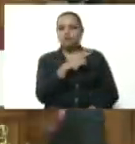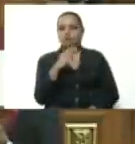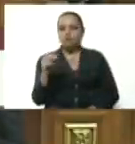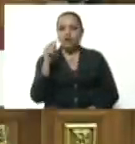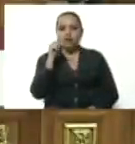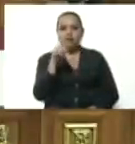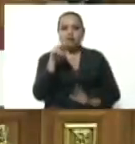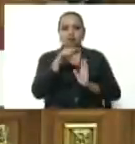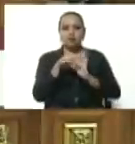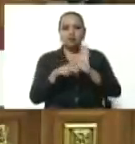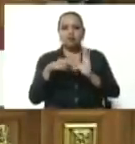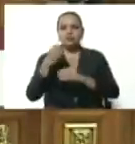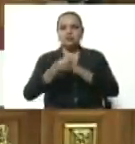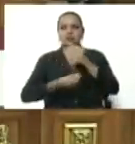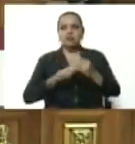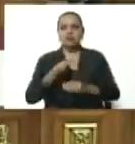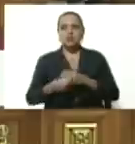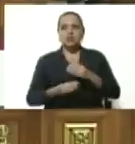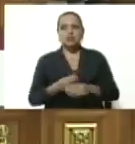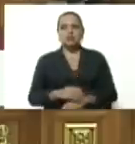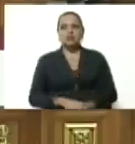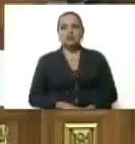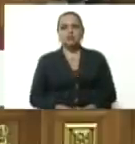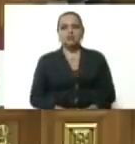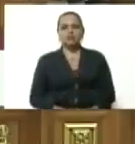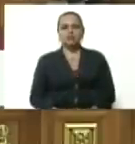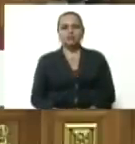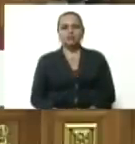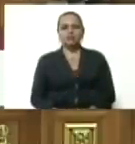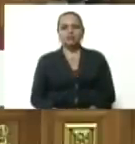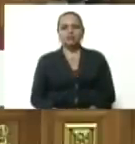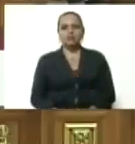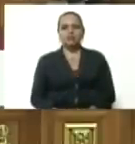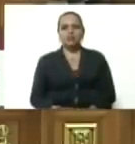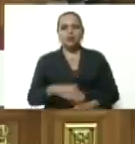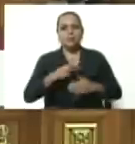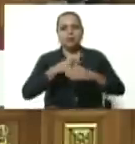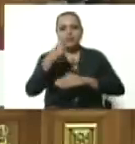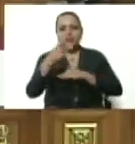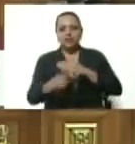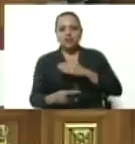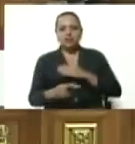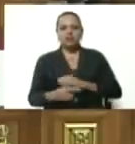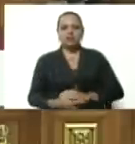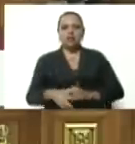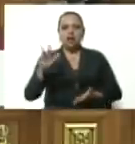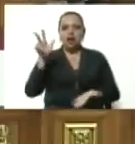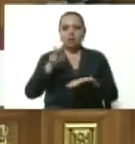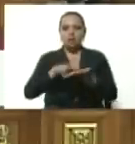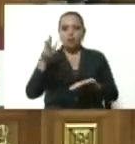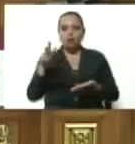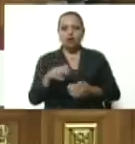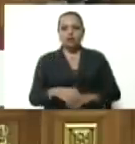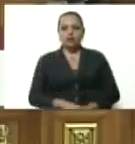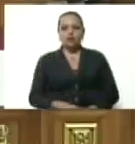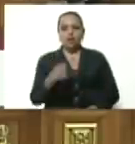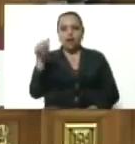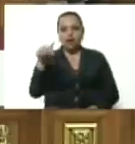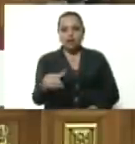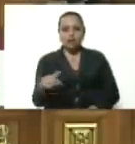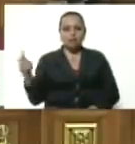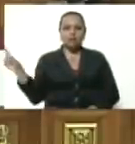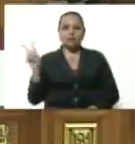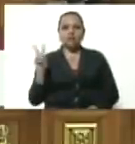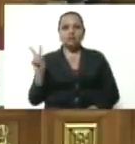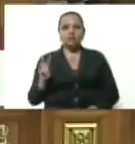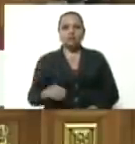Estas normas serán elaboradas, preparadas, planificadas, aprobadas aquí en